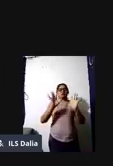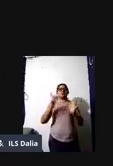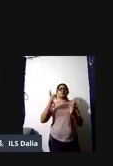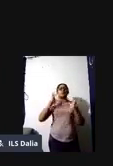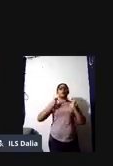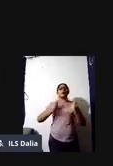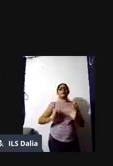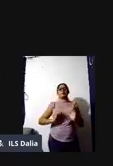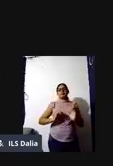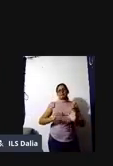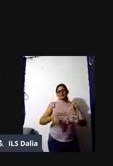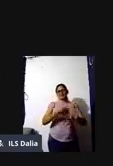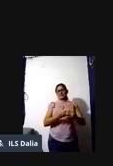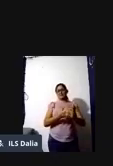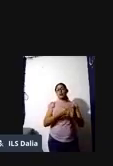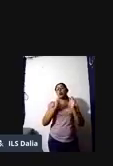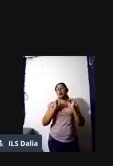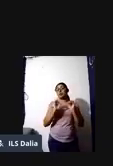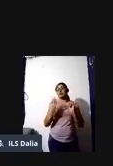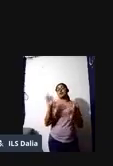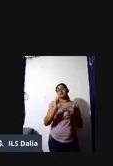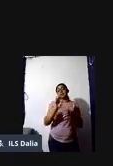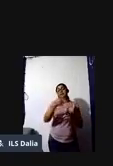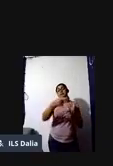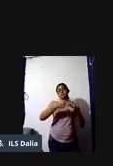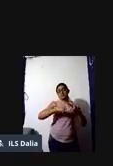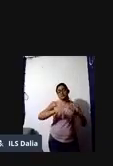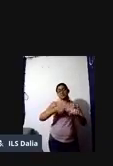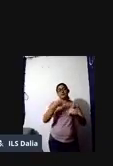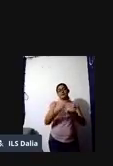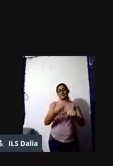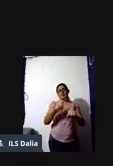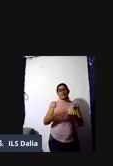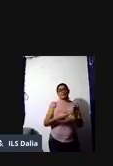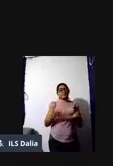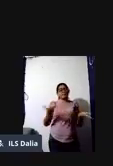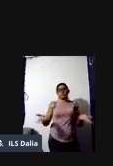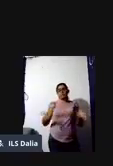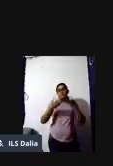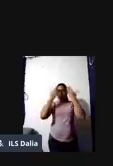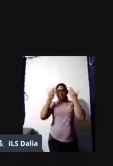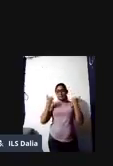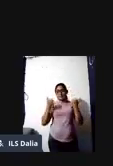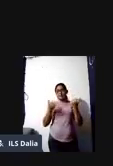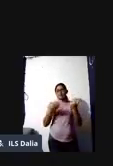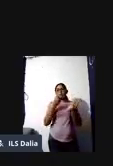Pero en estos momentos hay que revisar esa sintomatología para empatarla o